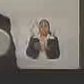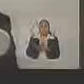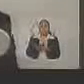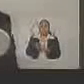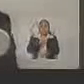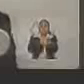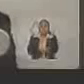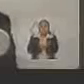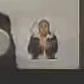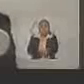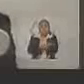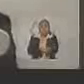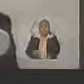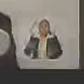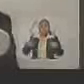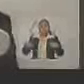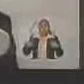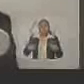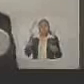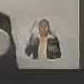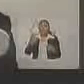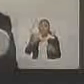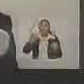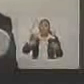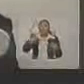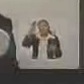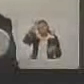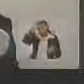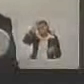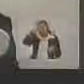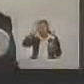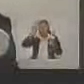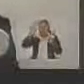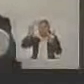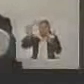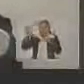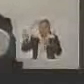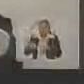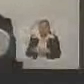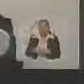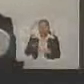Necesitamos trabajar en cultura de la legalidad, en hacernos cargo todos como vecinos